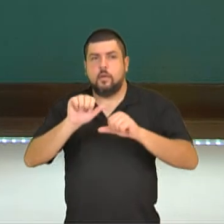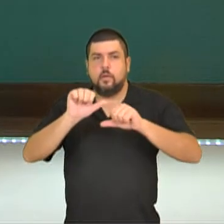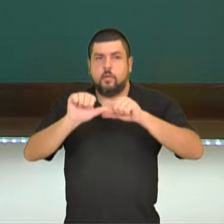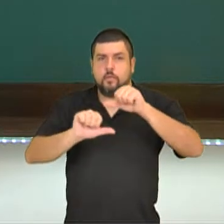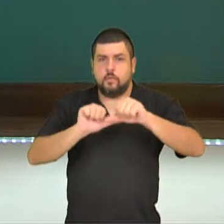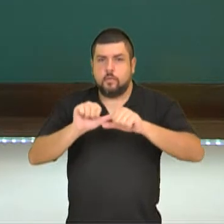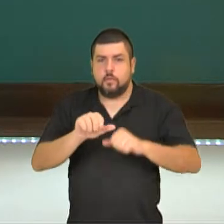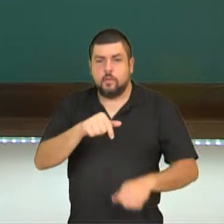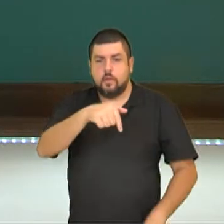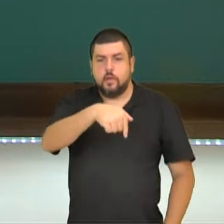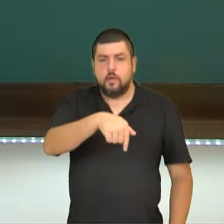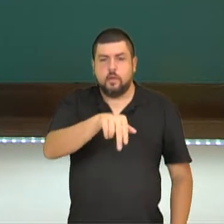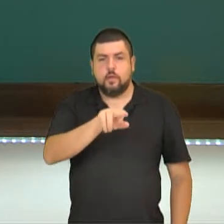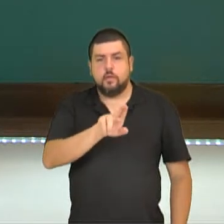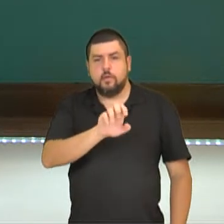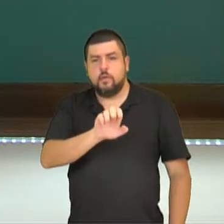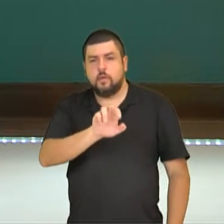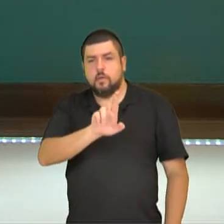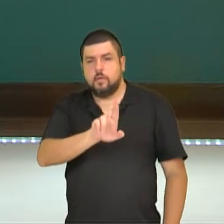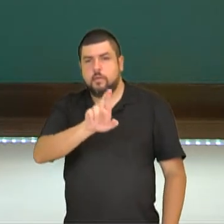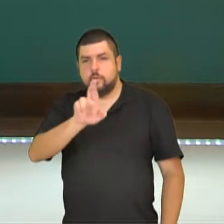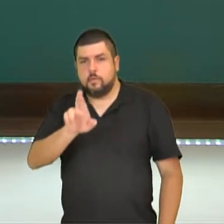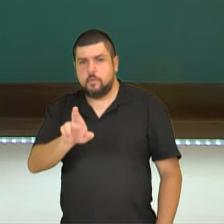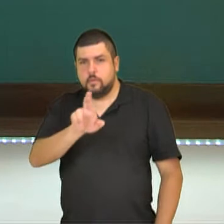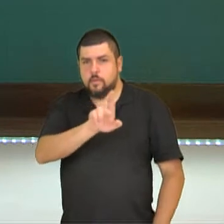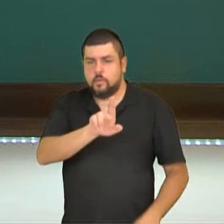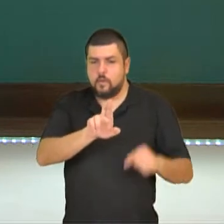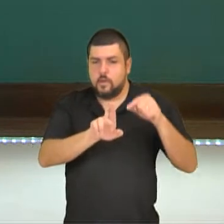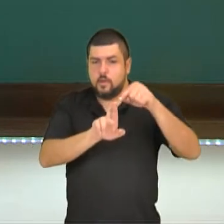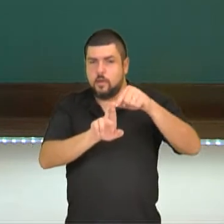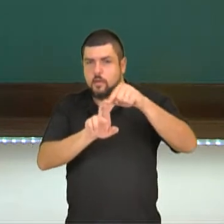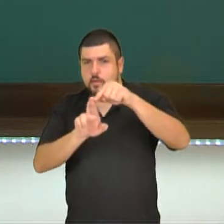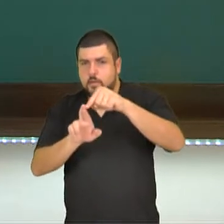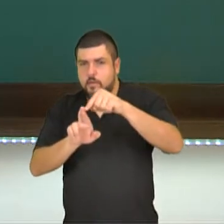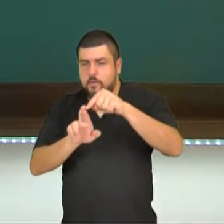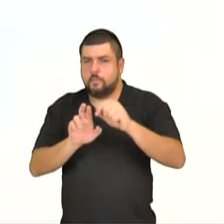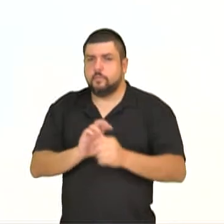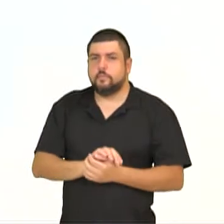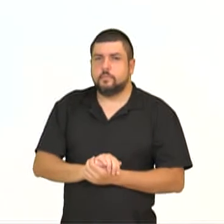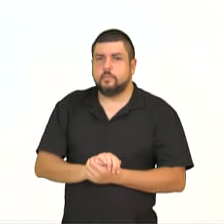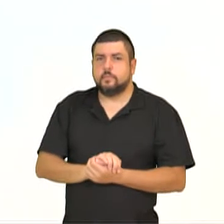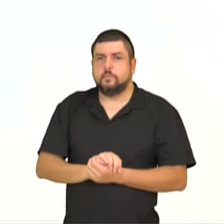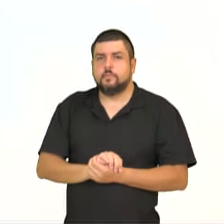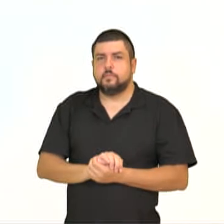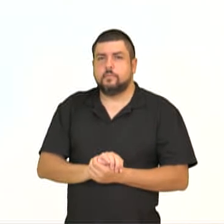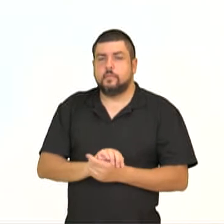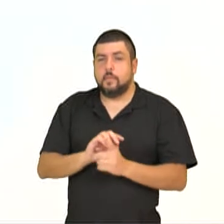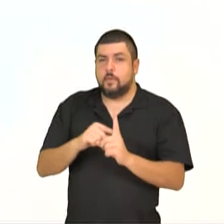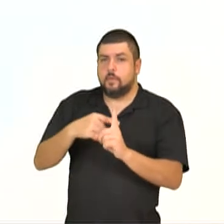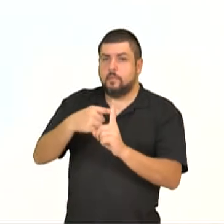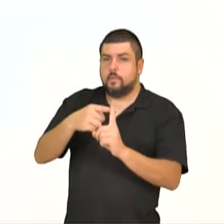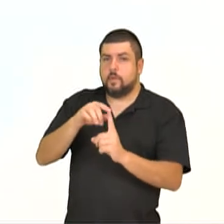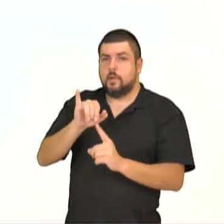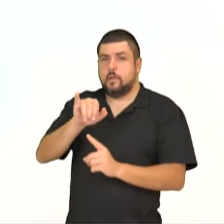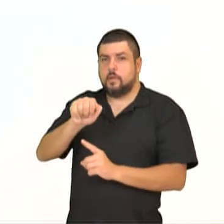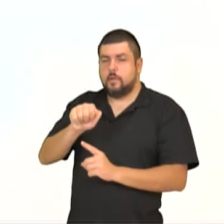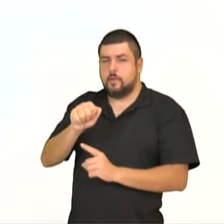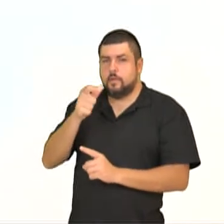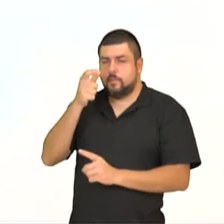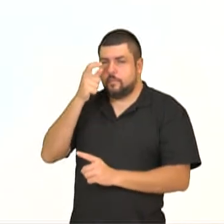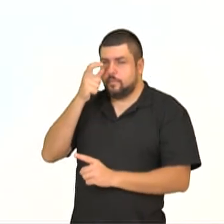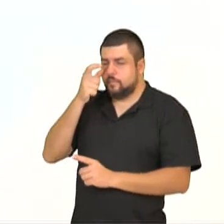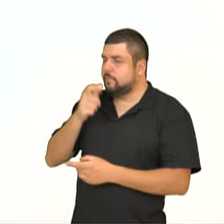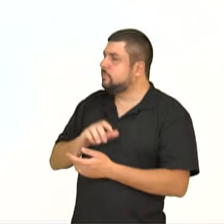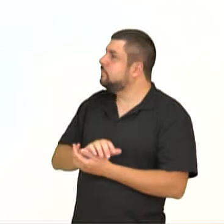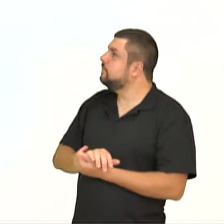com dois, doble R, certo? Eu querría, tú querrías,